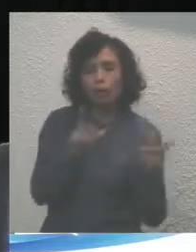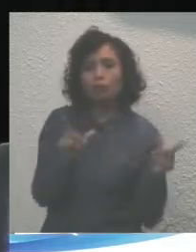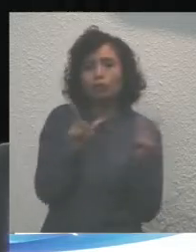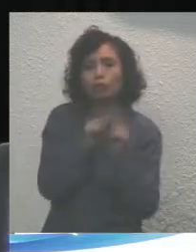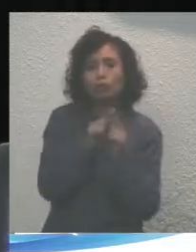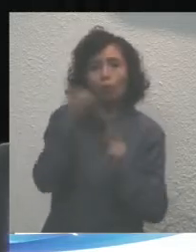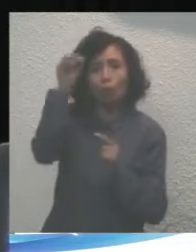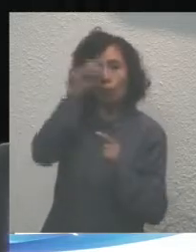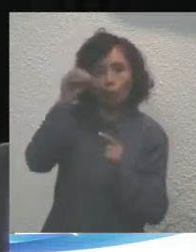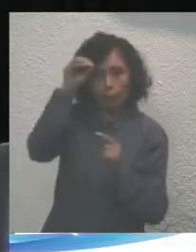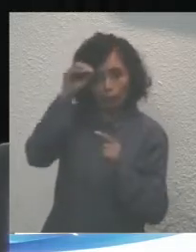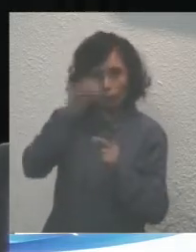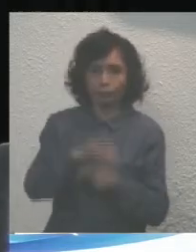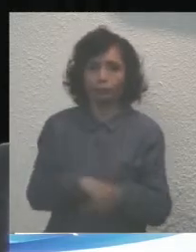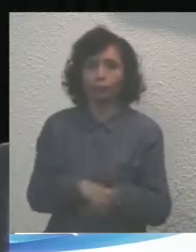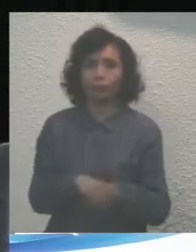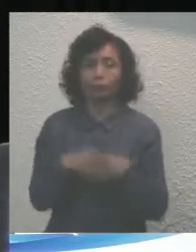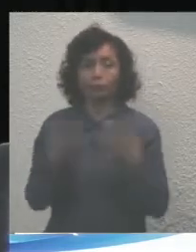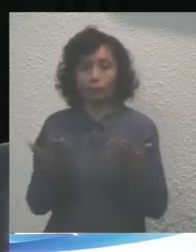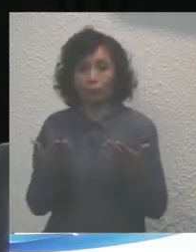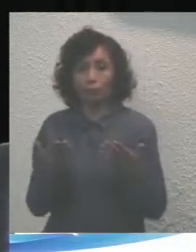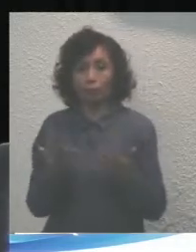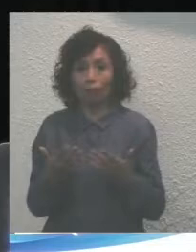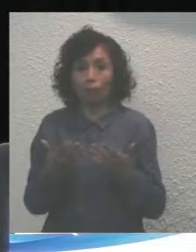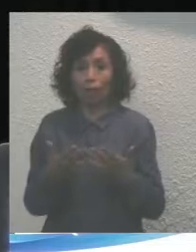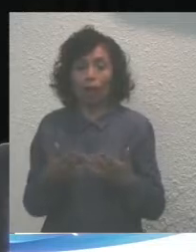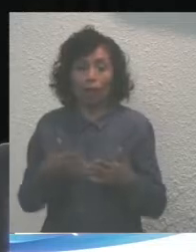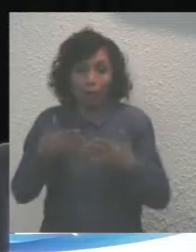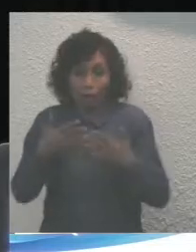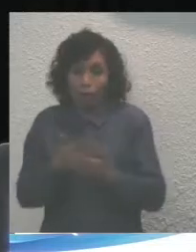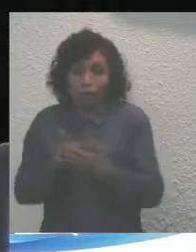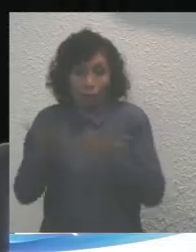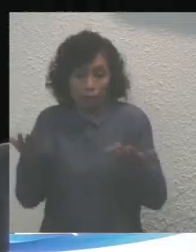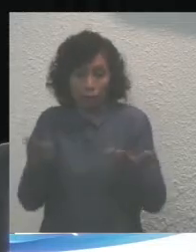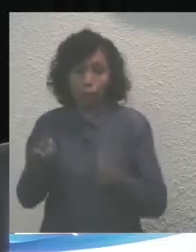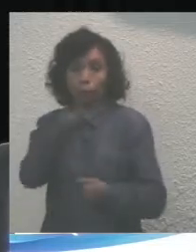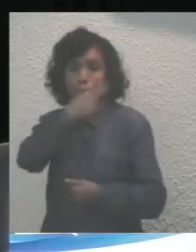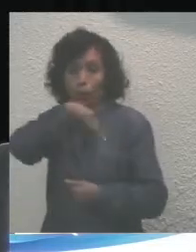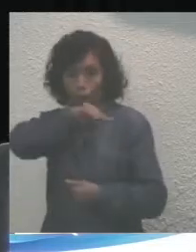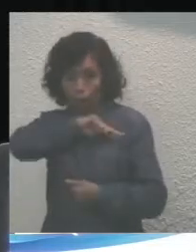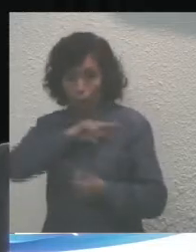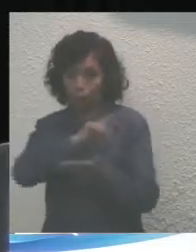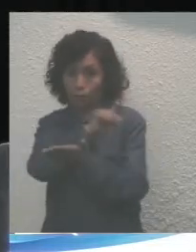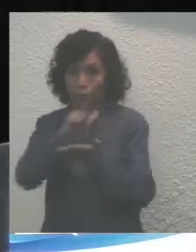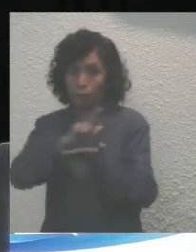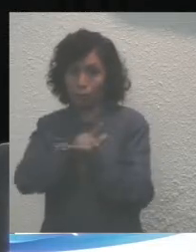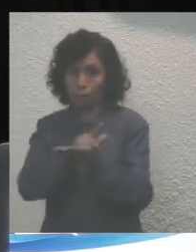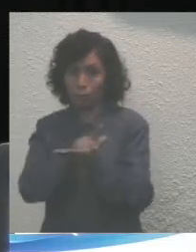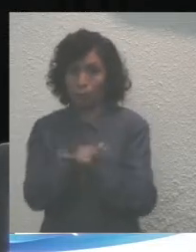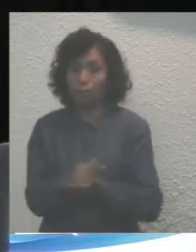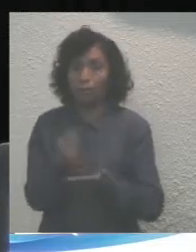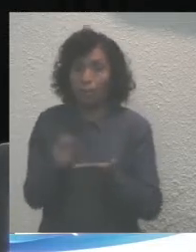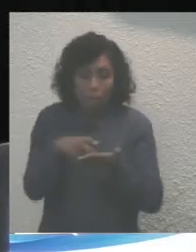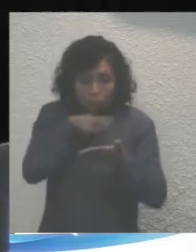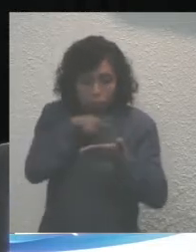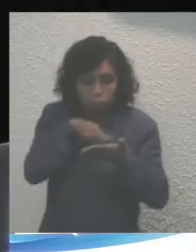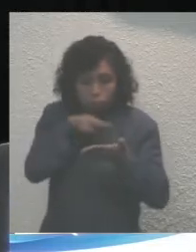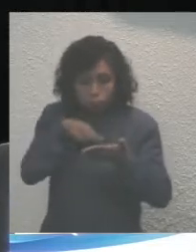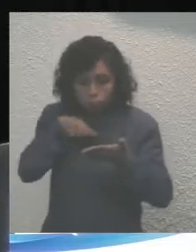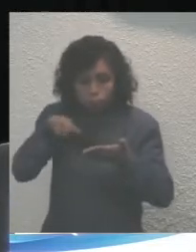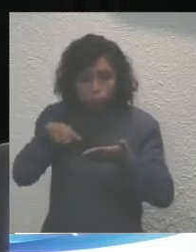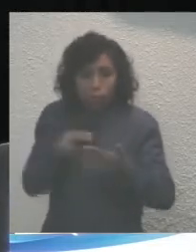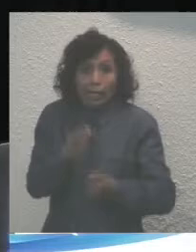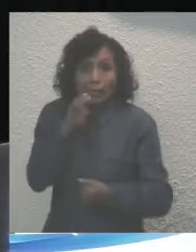mismo. En un régimen republicano como el nuestro, el espíritu revisionista debe ser